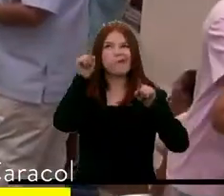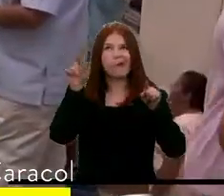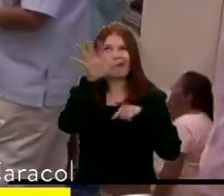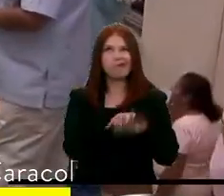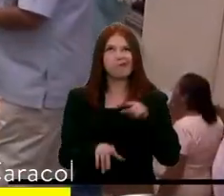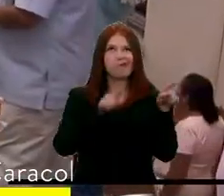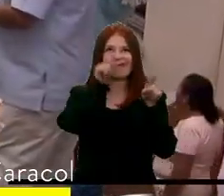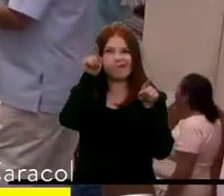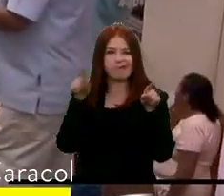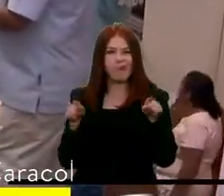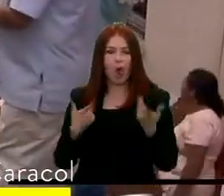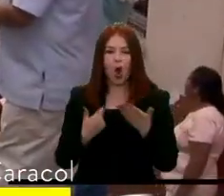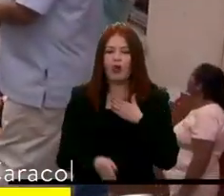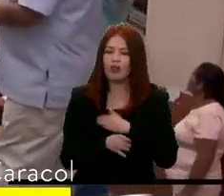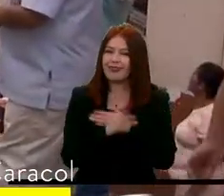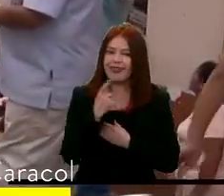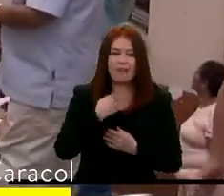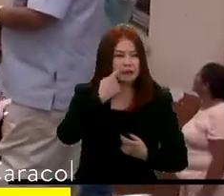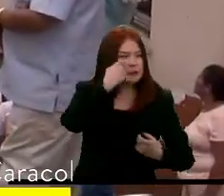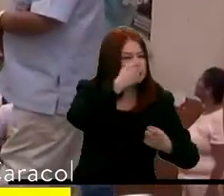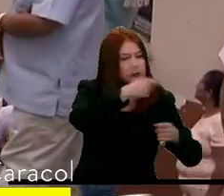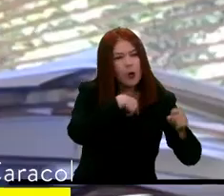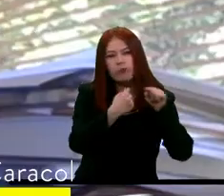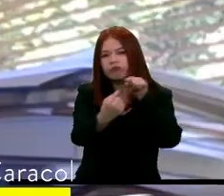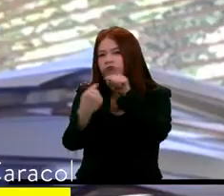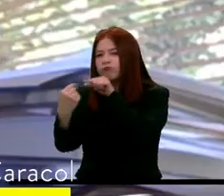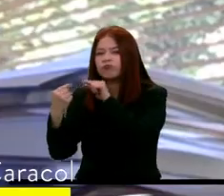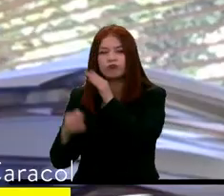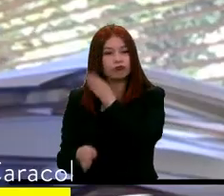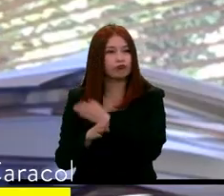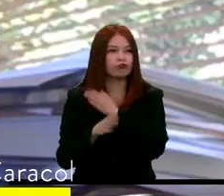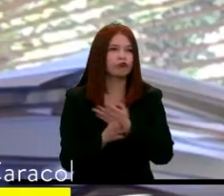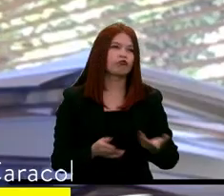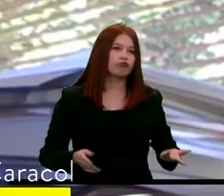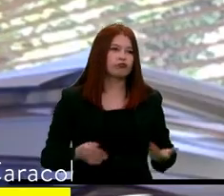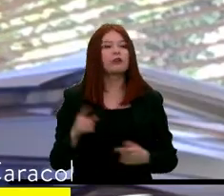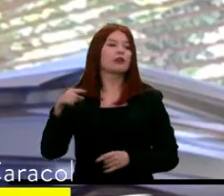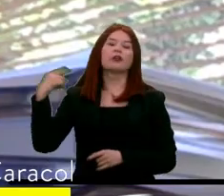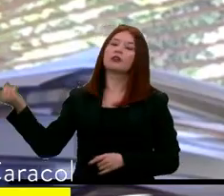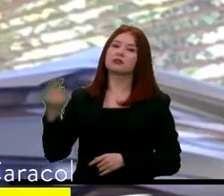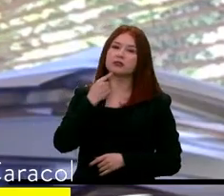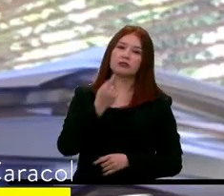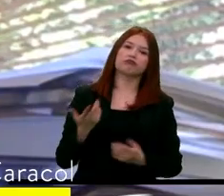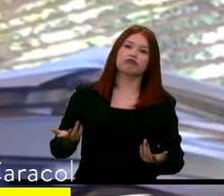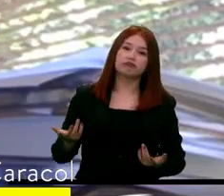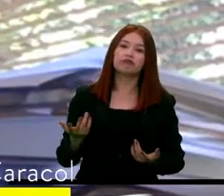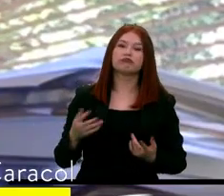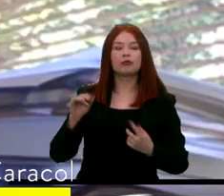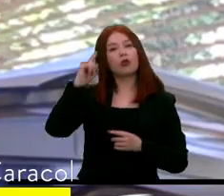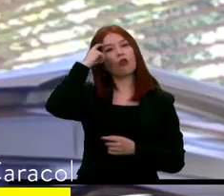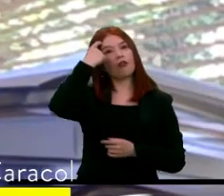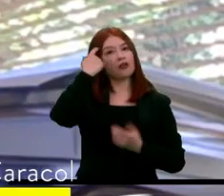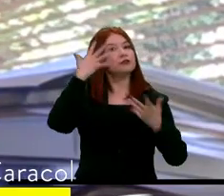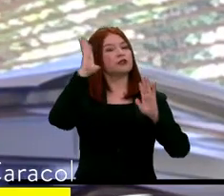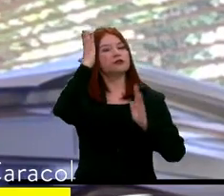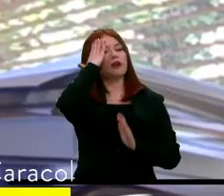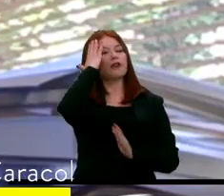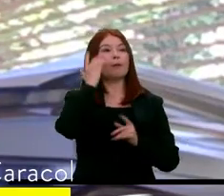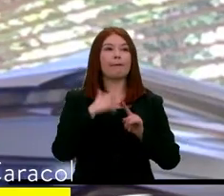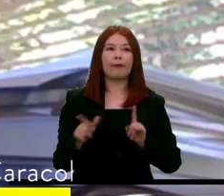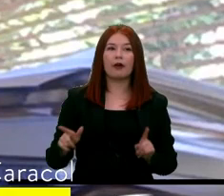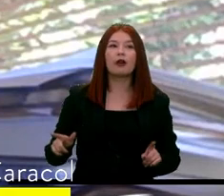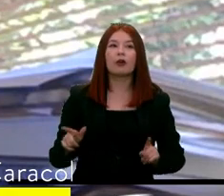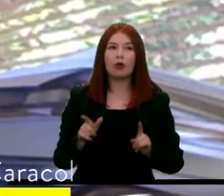país. A no ser que revelen algunas conversaciones o algunas cosas que el gobierno conozca ya de antemano, pero por lo que